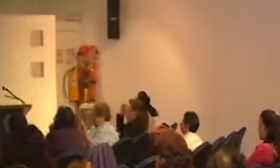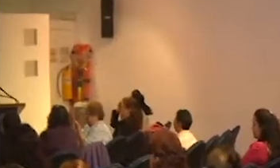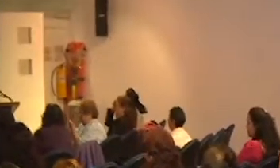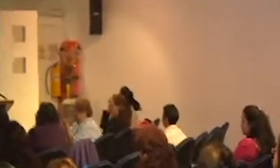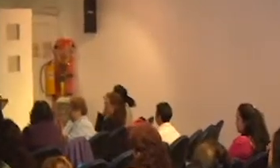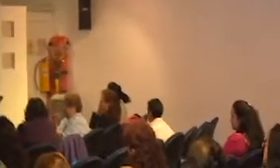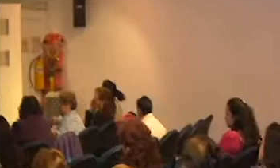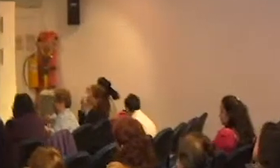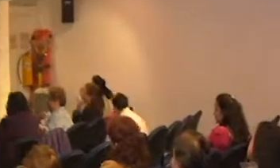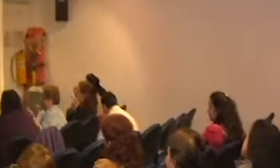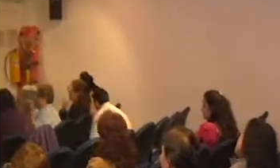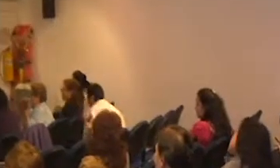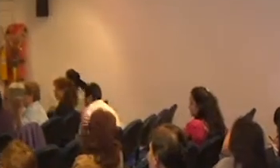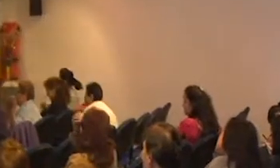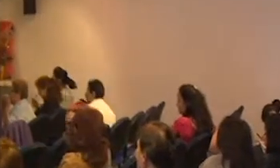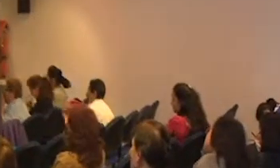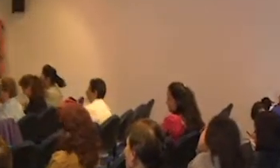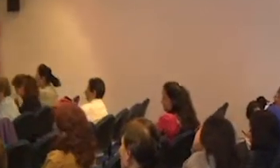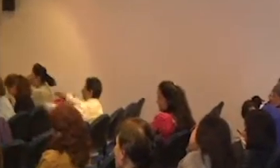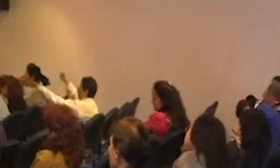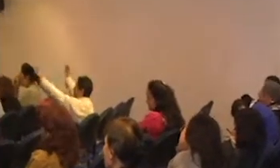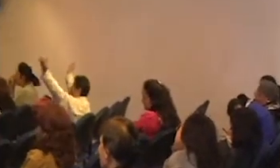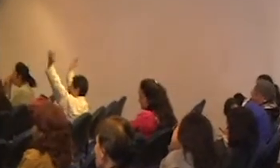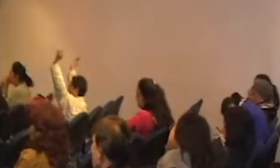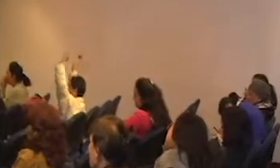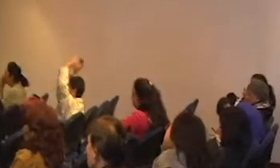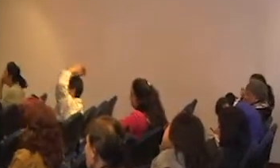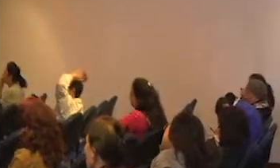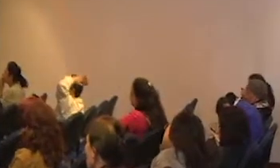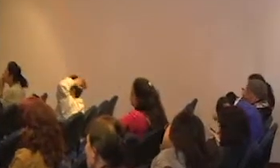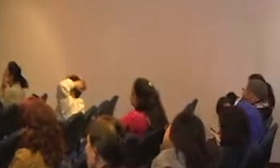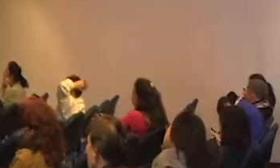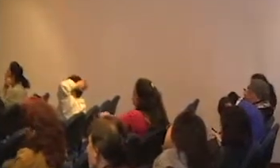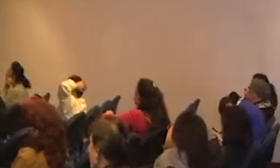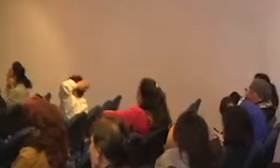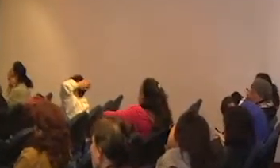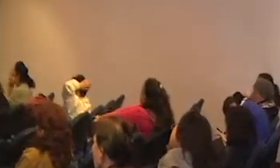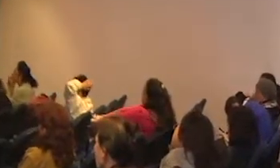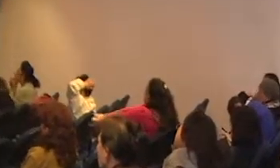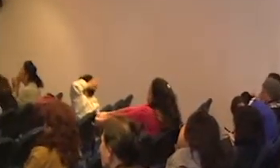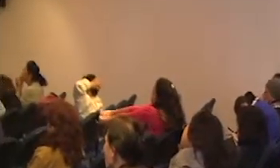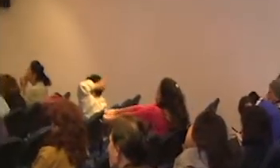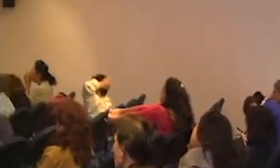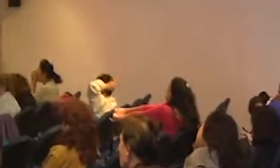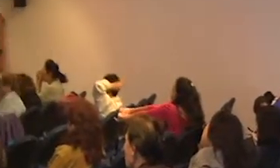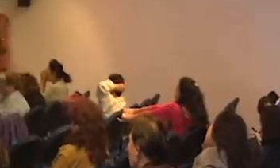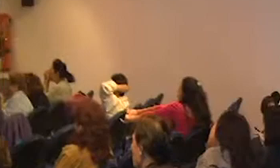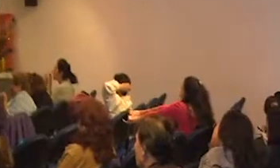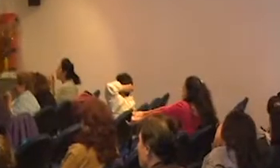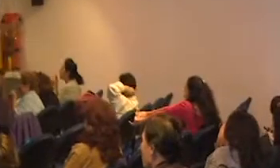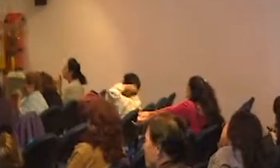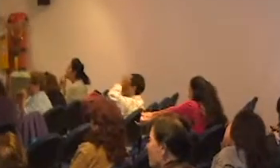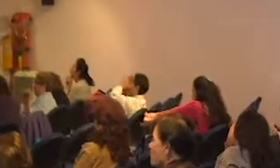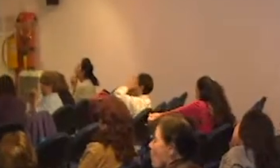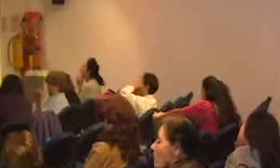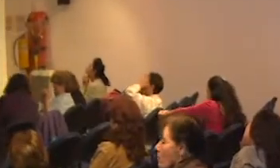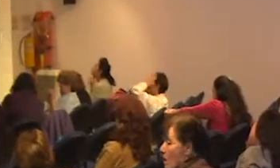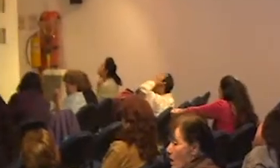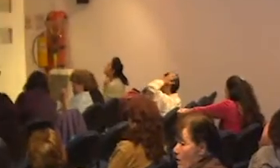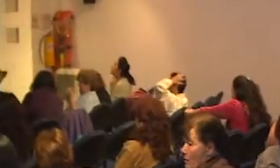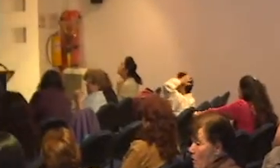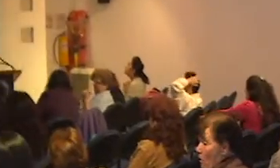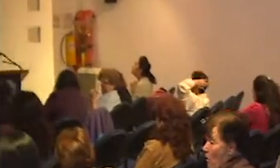mandémosle besos a esa parte, le doy besos a mis ojitos que están recién operados porque tenía baja visión. Entonces, ay, ojitos,